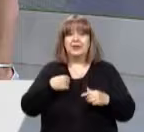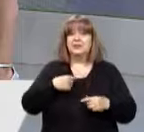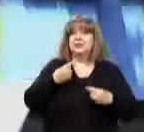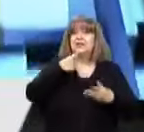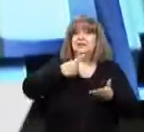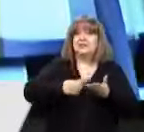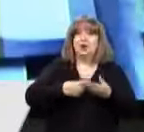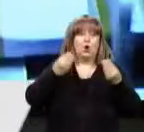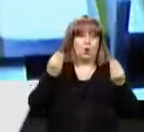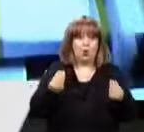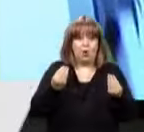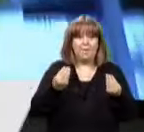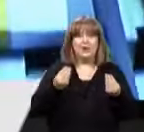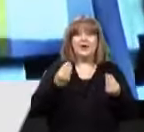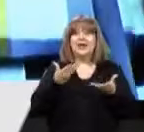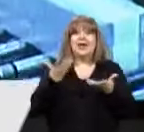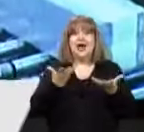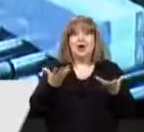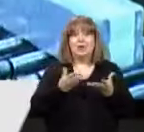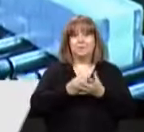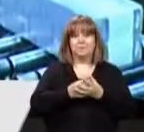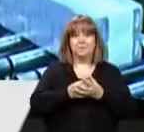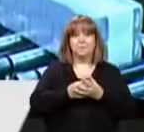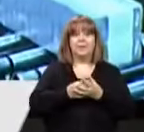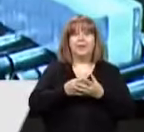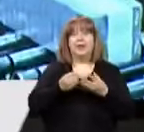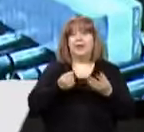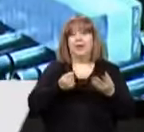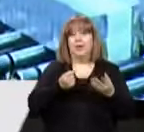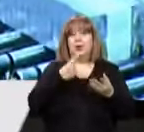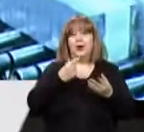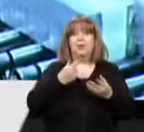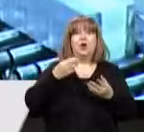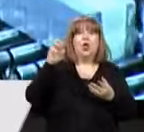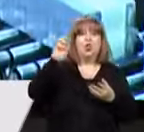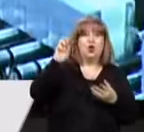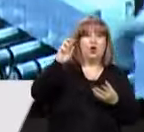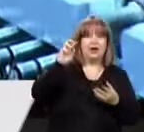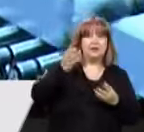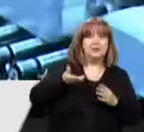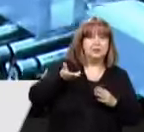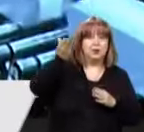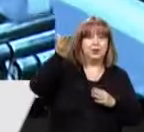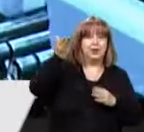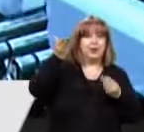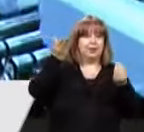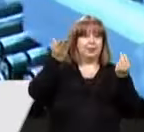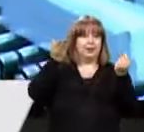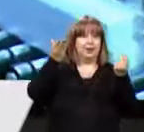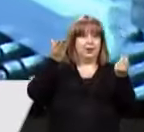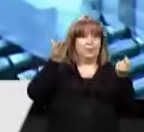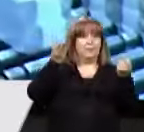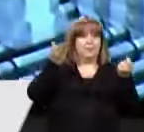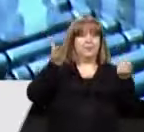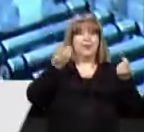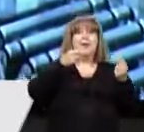una decisión y a qué me refiero con flexibilidad de que tenga liquidez o sea decir bueno mucho el dólar tengo la tengo plata invertida en